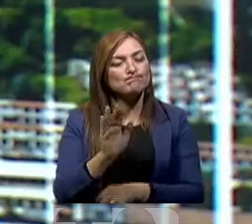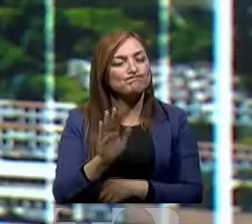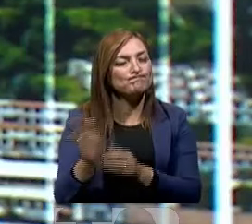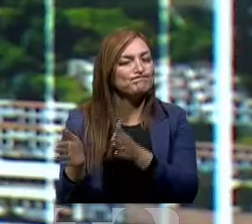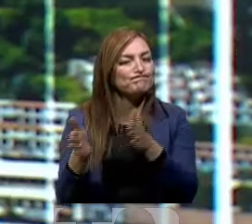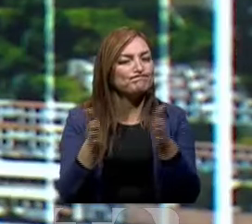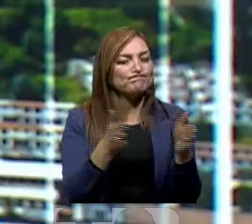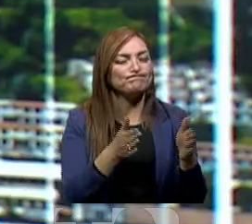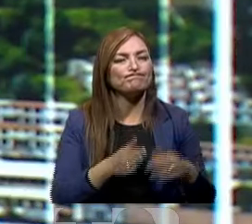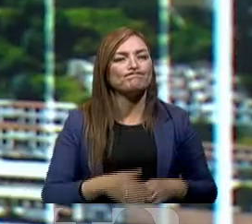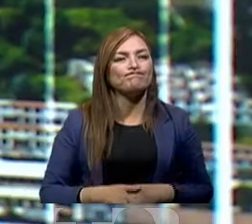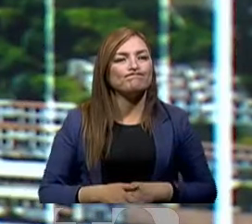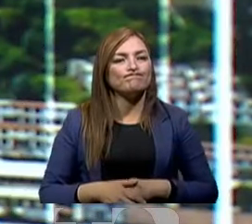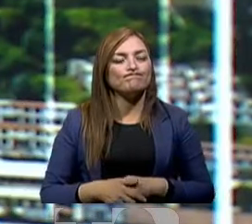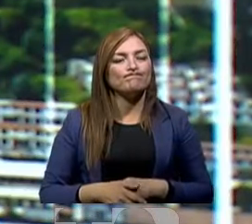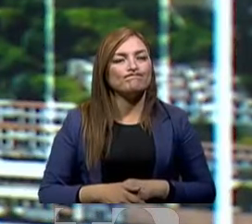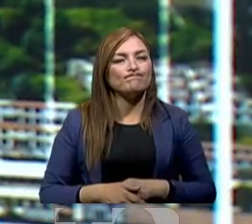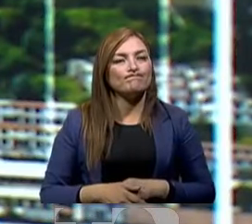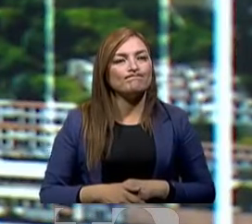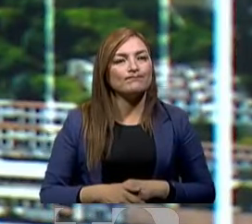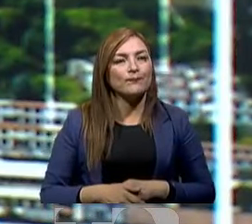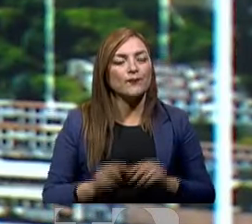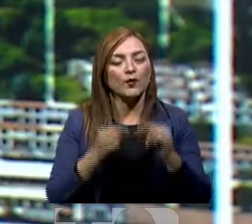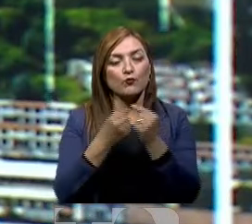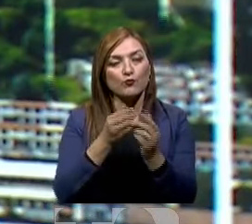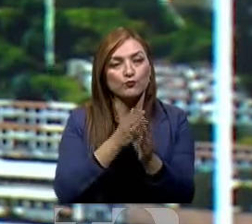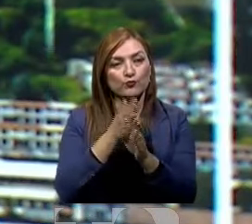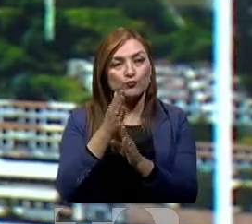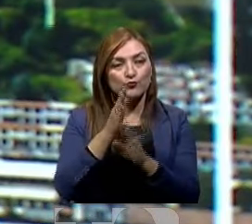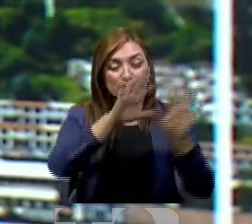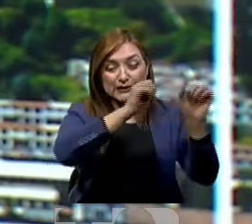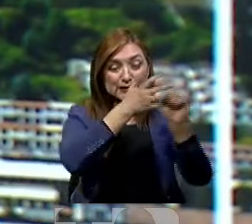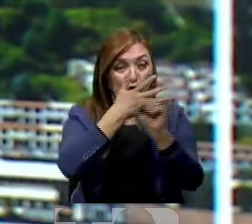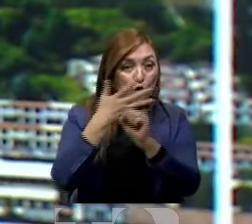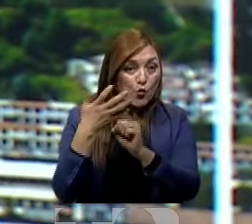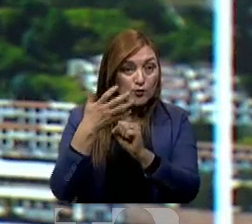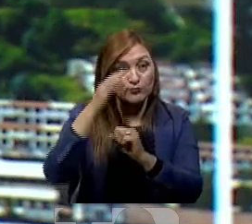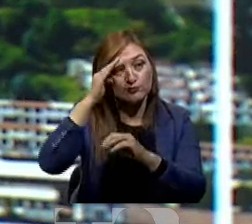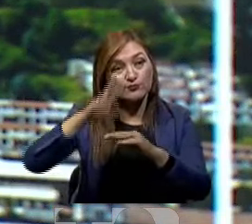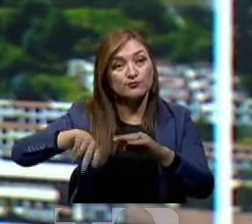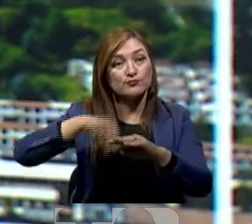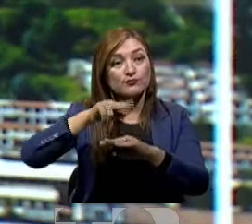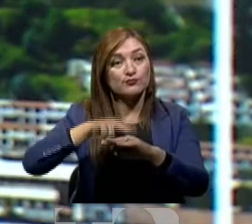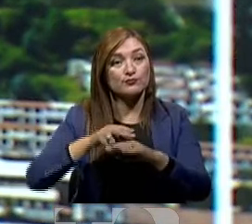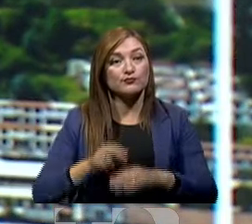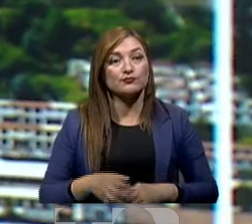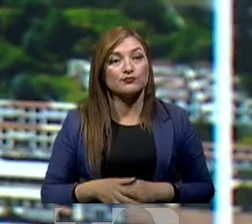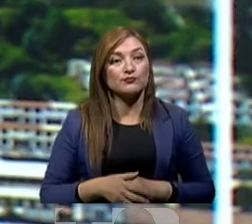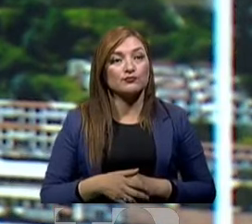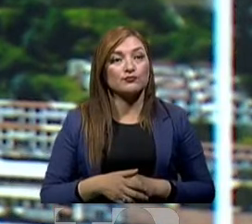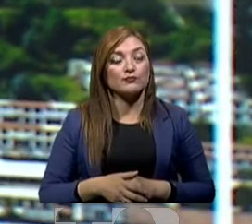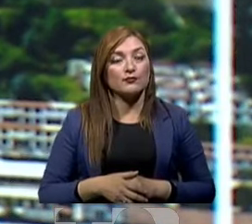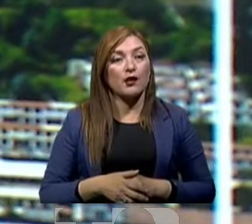La unidad antisecuestros y extorsión de la Policía Nacional realiza acciones para que los delincuentes que exigen dinero a comerciantes y